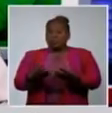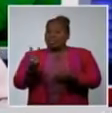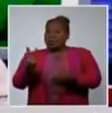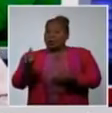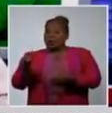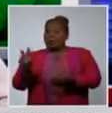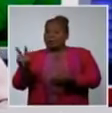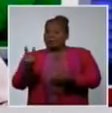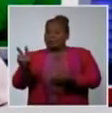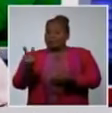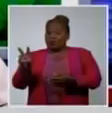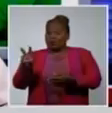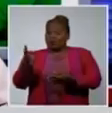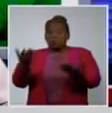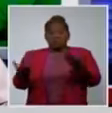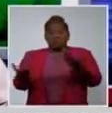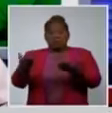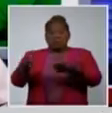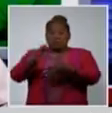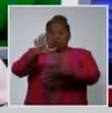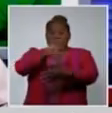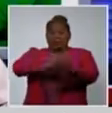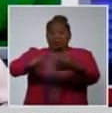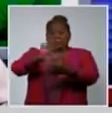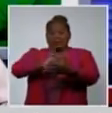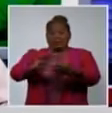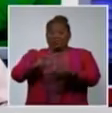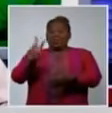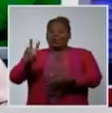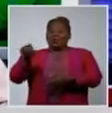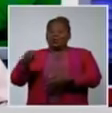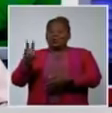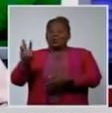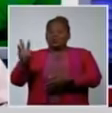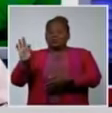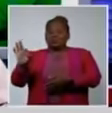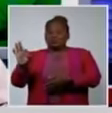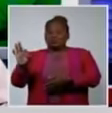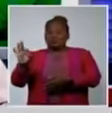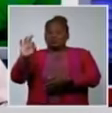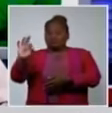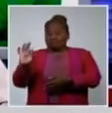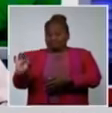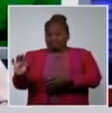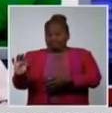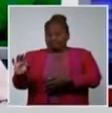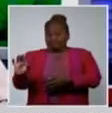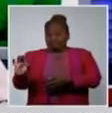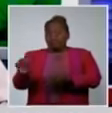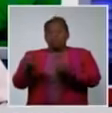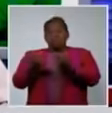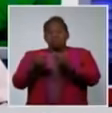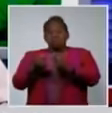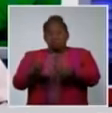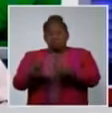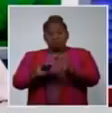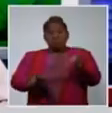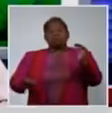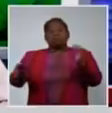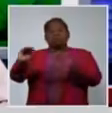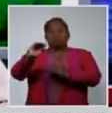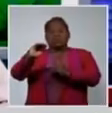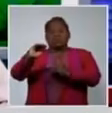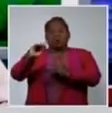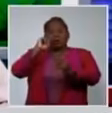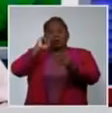con las genéricas 2,38 por ciento pero muy por encima de nuestros propósitos